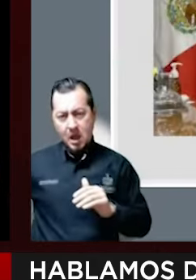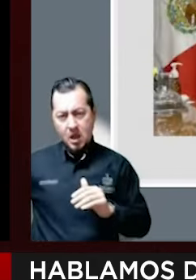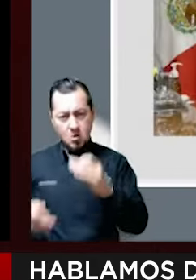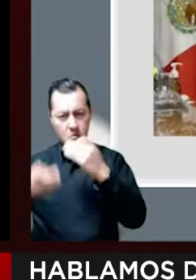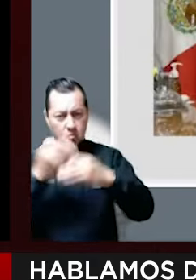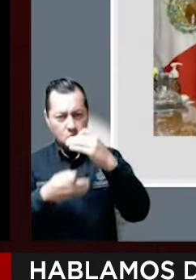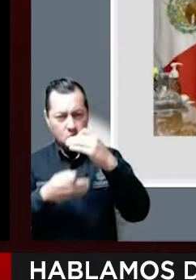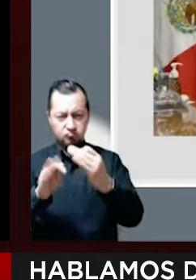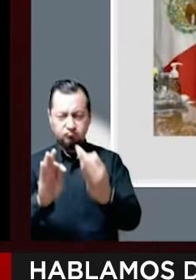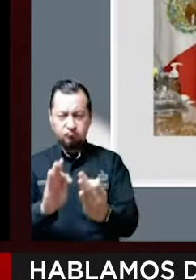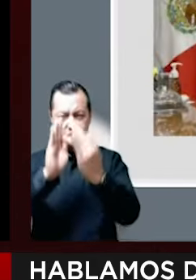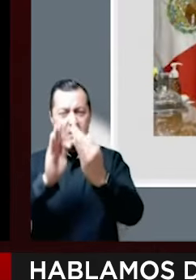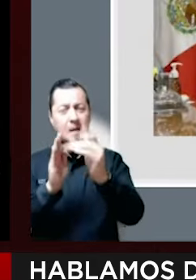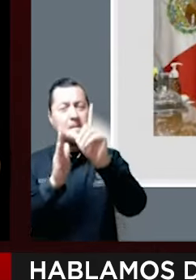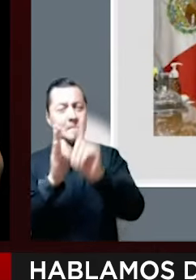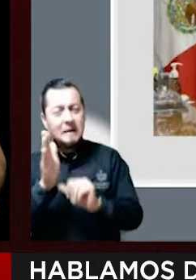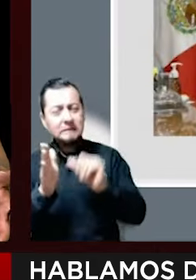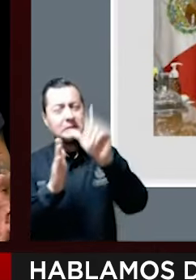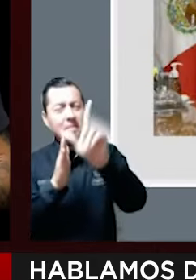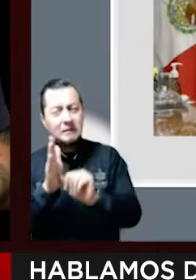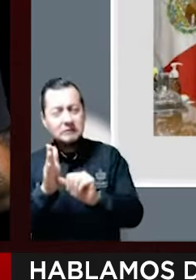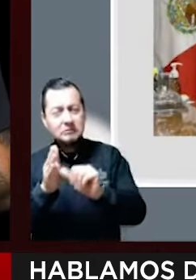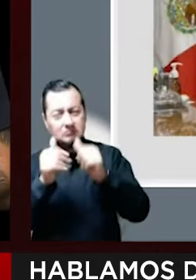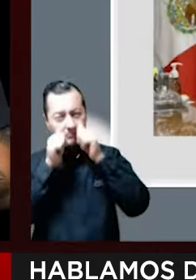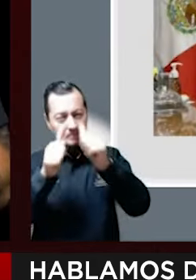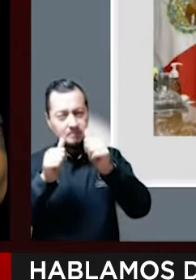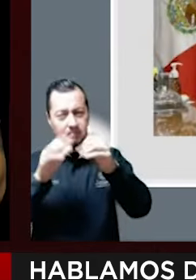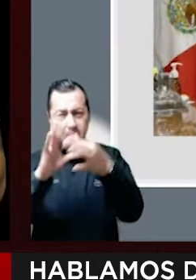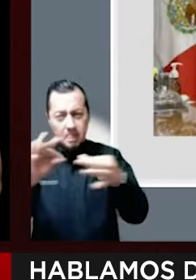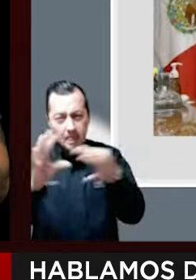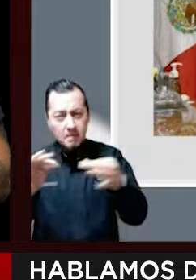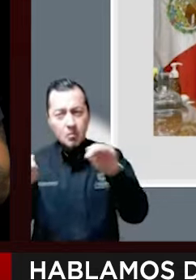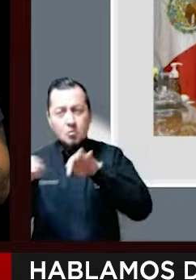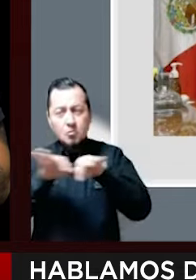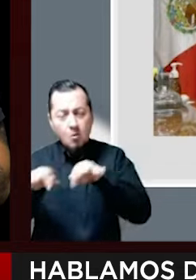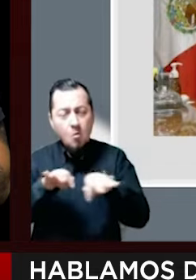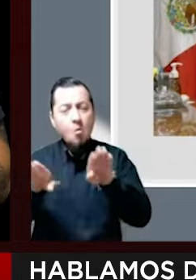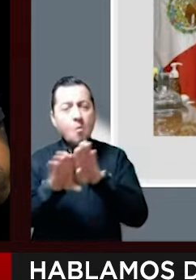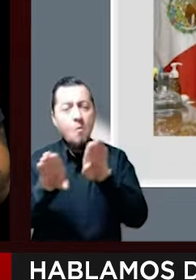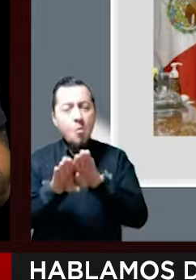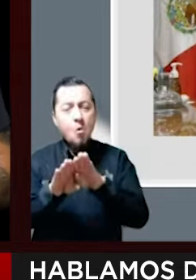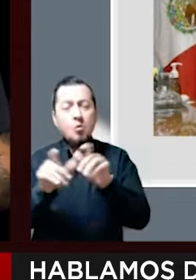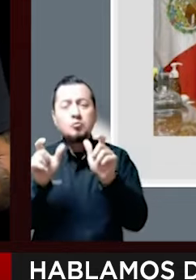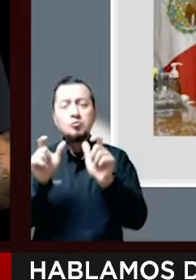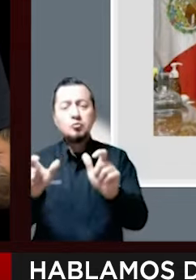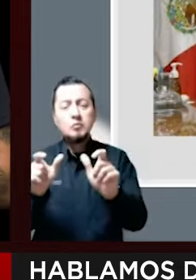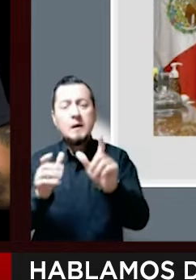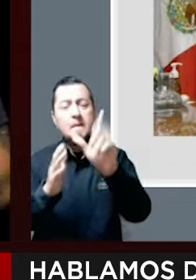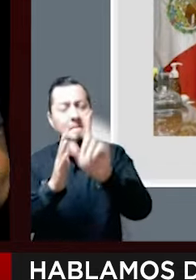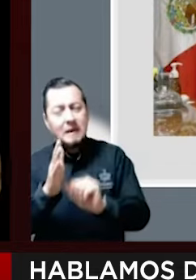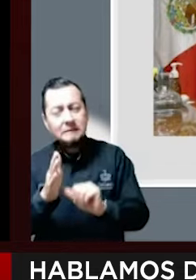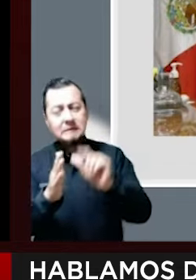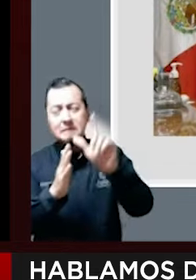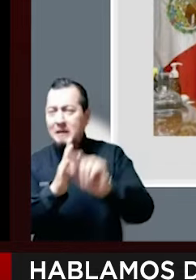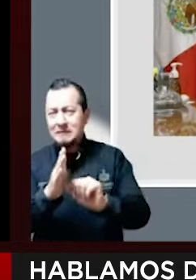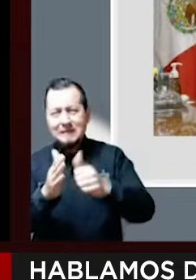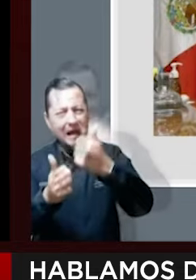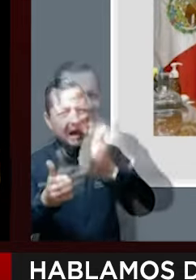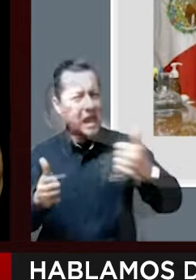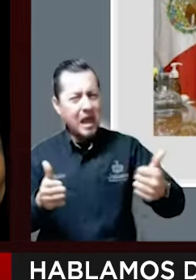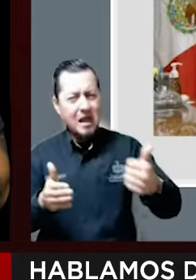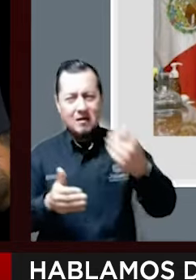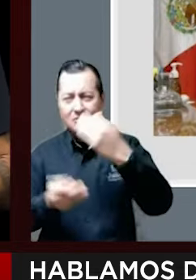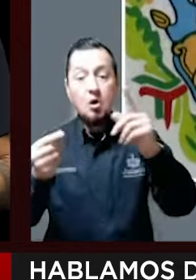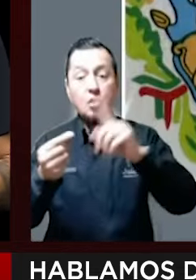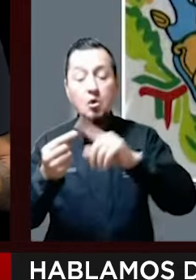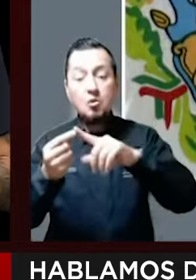servidores públicos que se rompen la espalda o la madre en las calles, no miente. De hecho, la razón le asiste por completo y esos